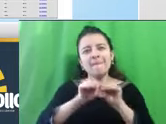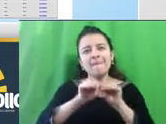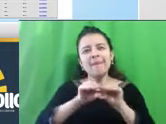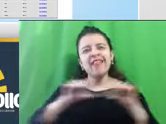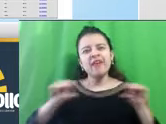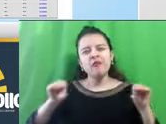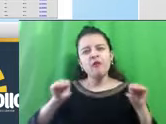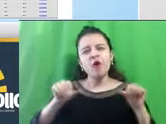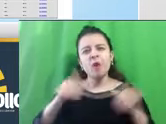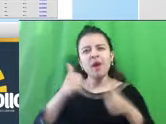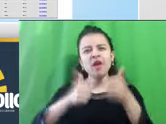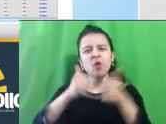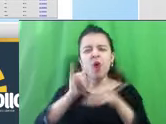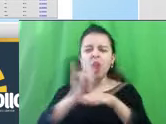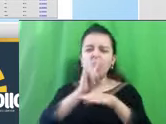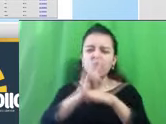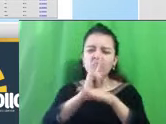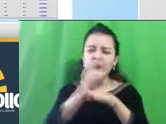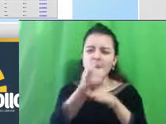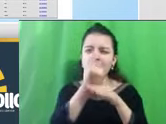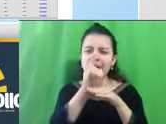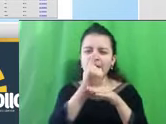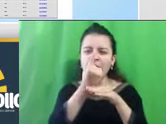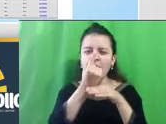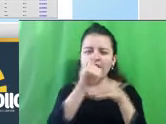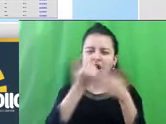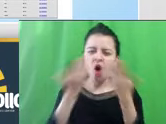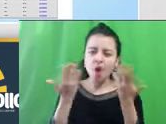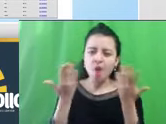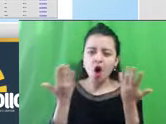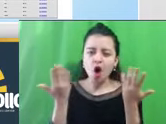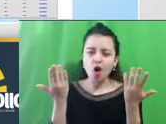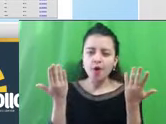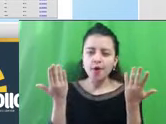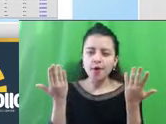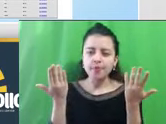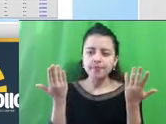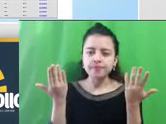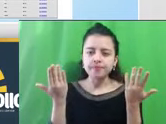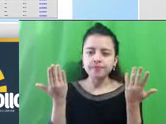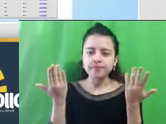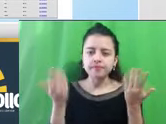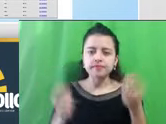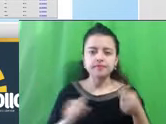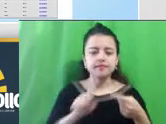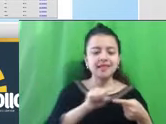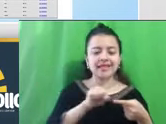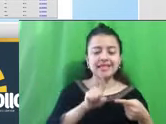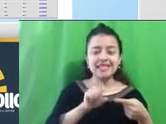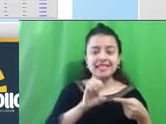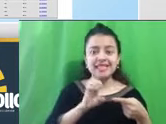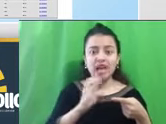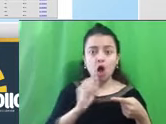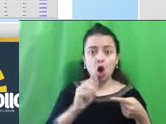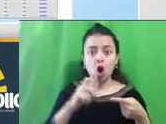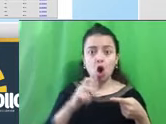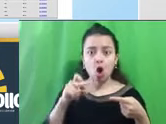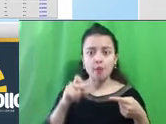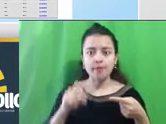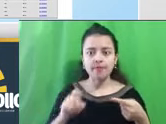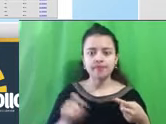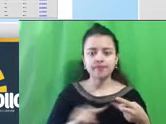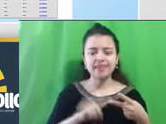en las plataformas, el CIA Observa, el CECOT, CIA Contraloría, estamos en un 100%, de